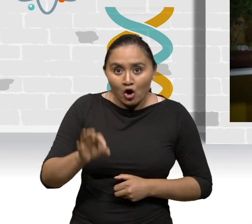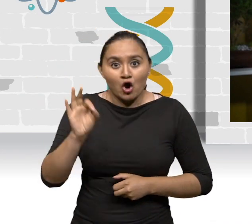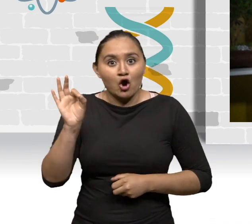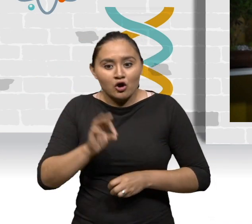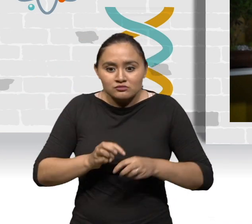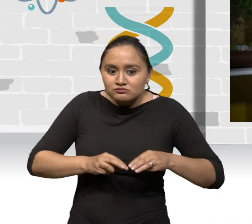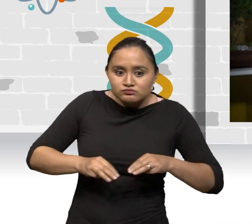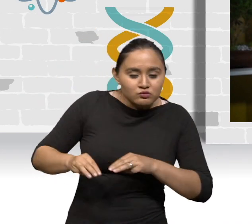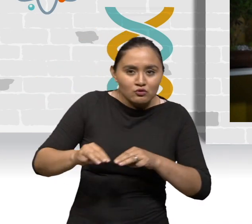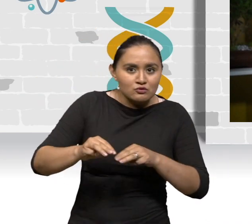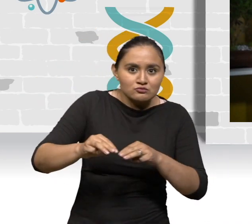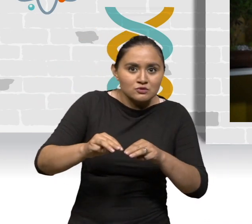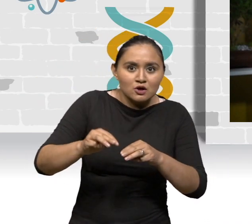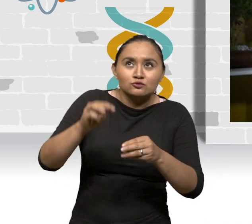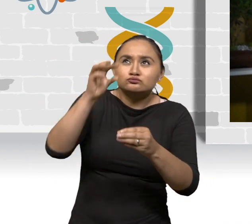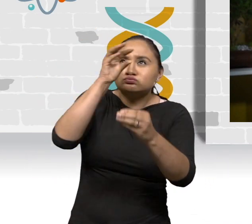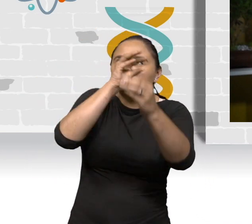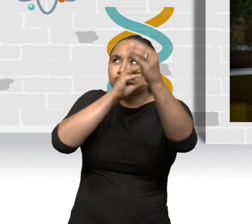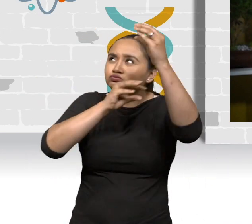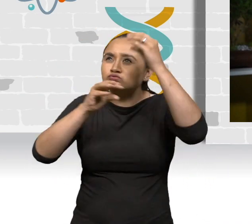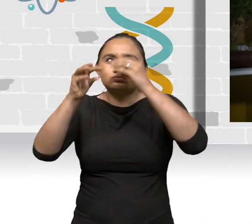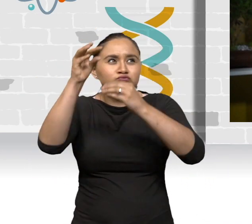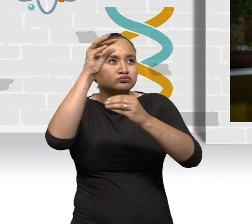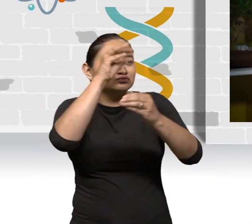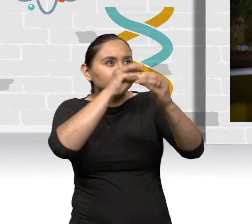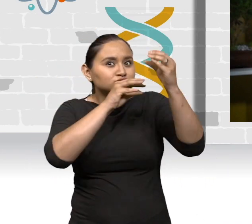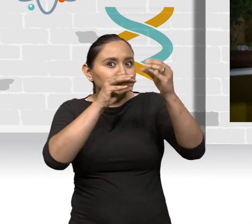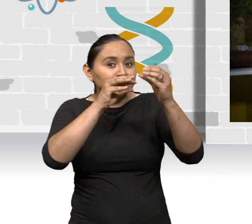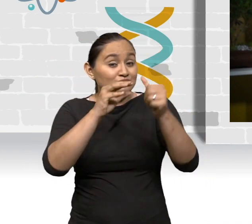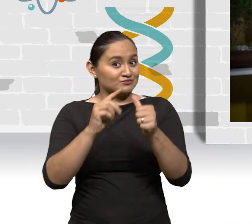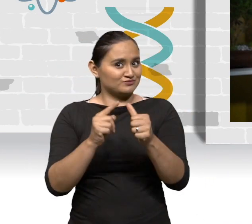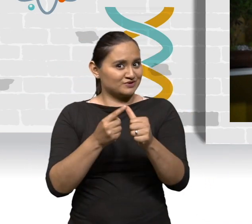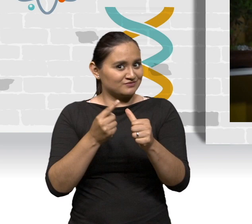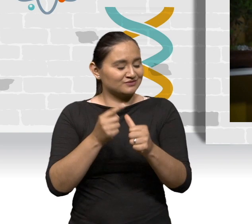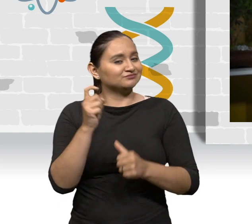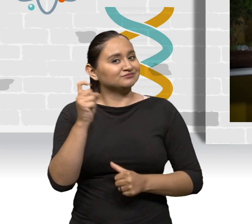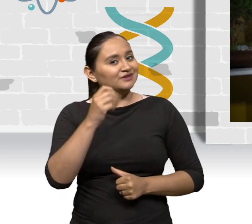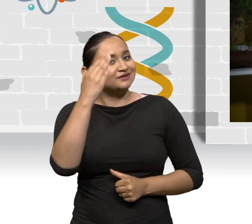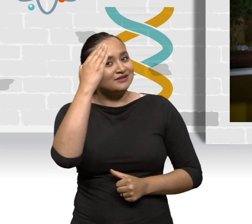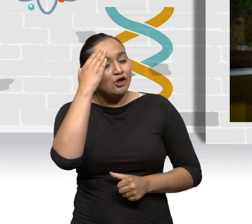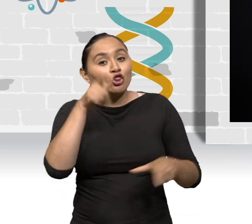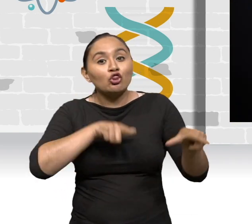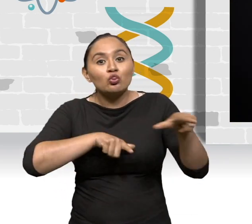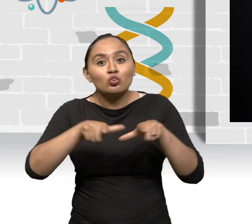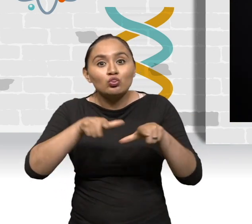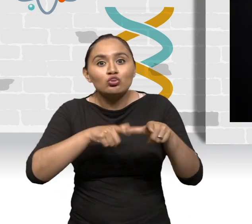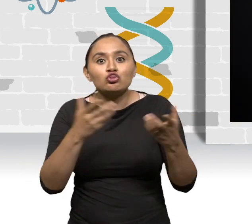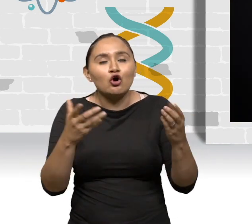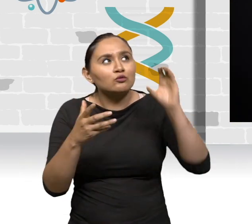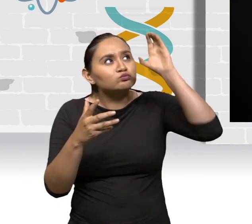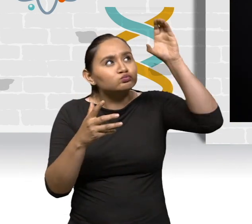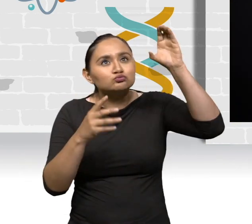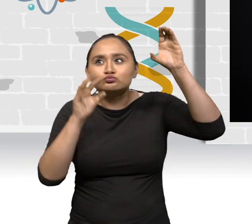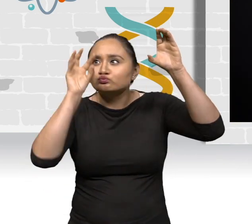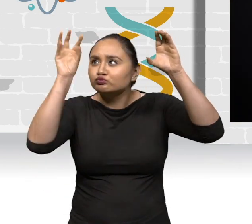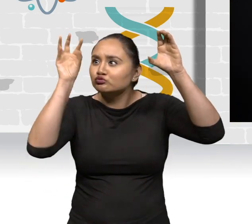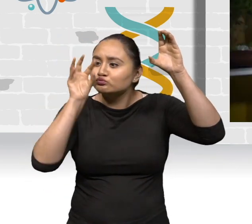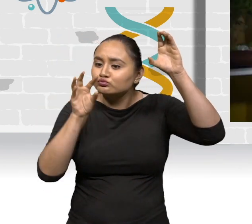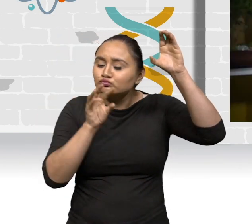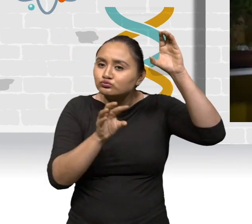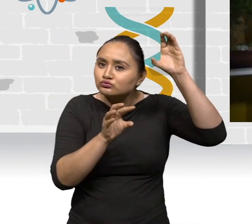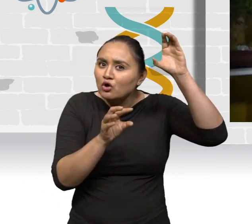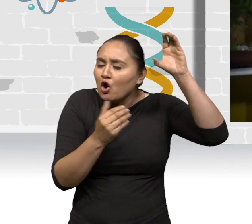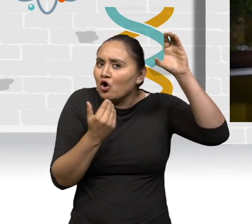impresionantes y complejos como el movimiento de los planetas, lo primero es saber dónde se ubican. Pero ¿desde dónde